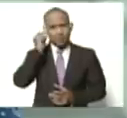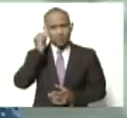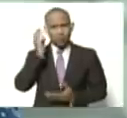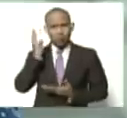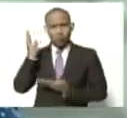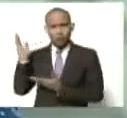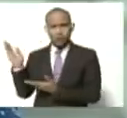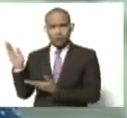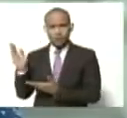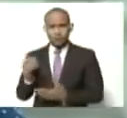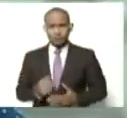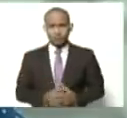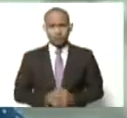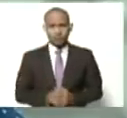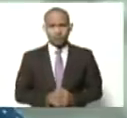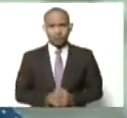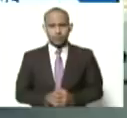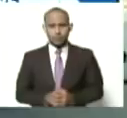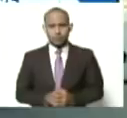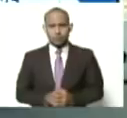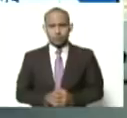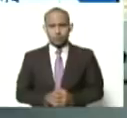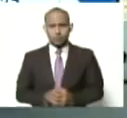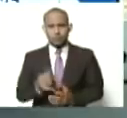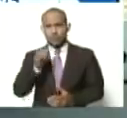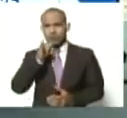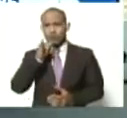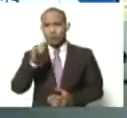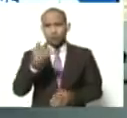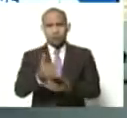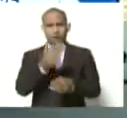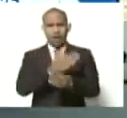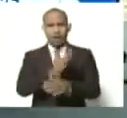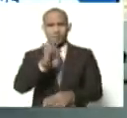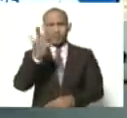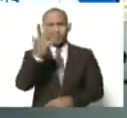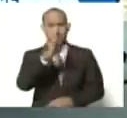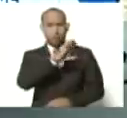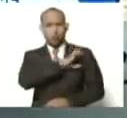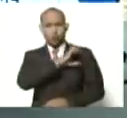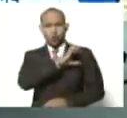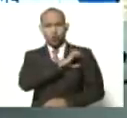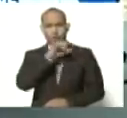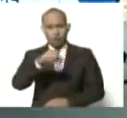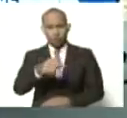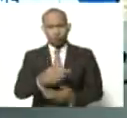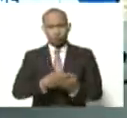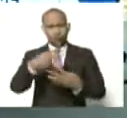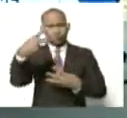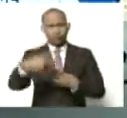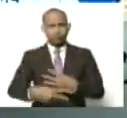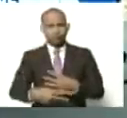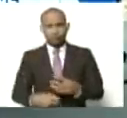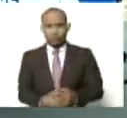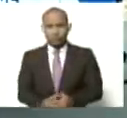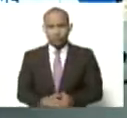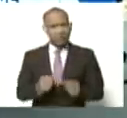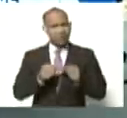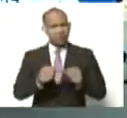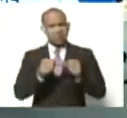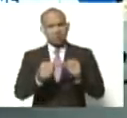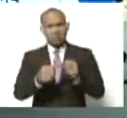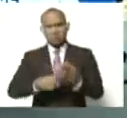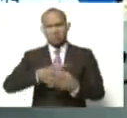Meléndez Rivas, y su denuncia antes del 5 de enero de estos planes, y continuaron con los